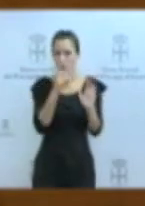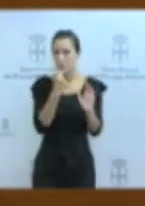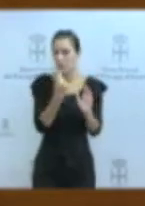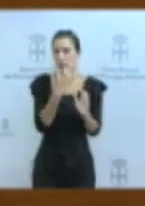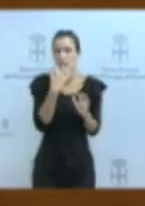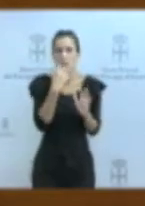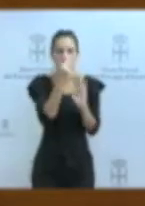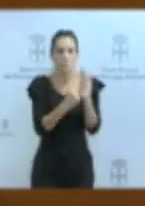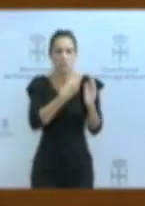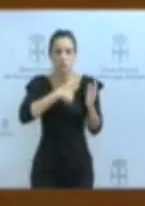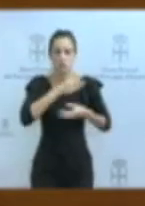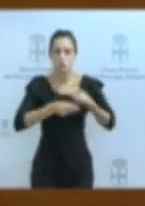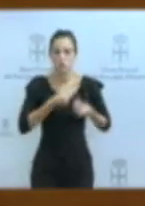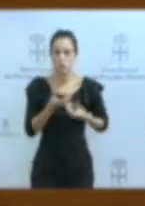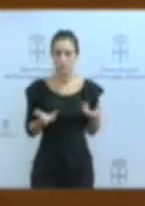a,